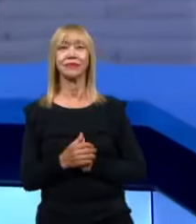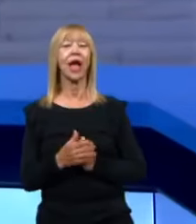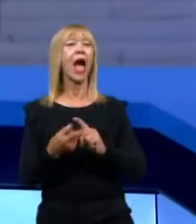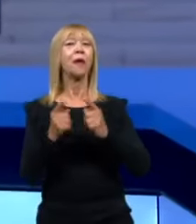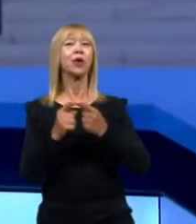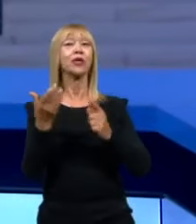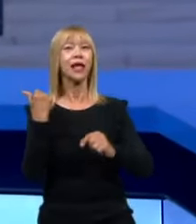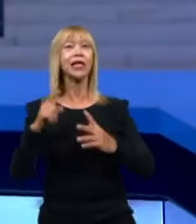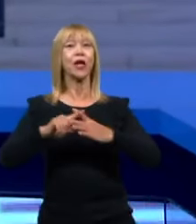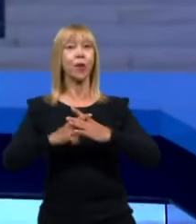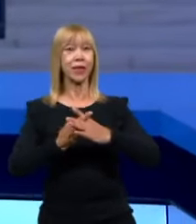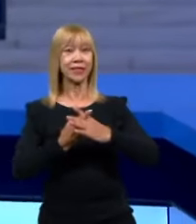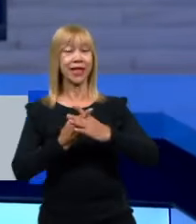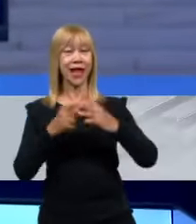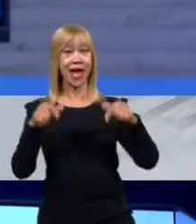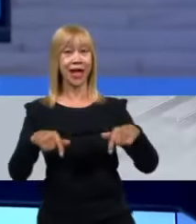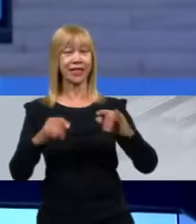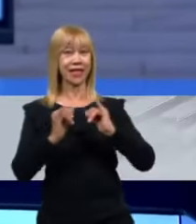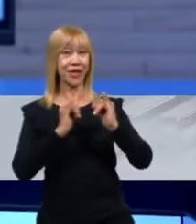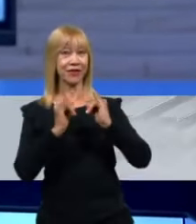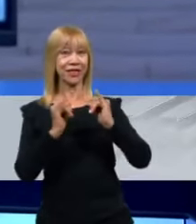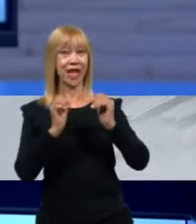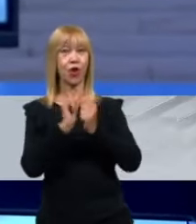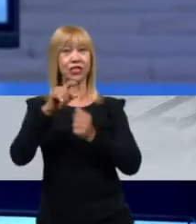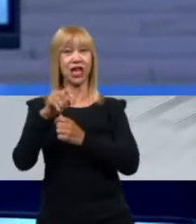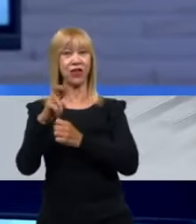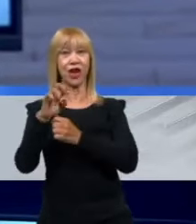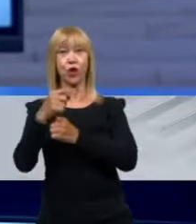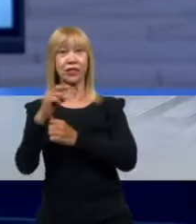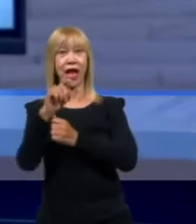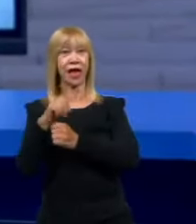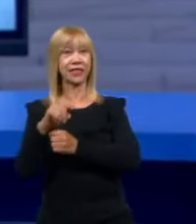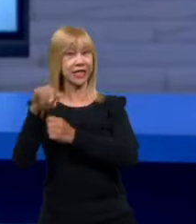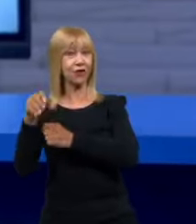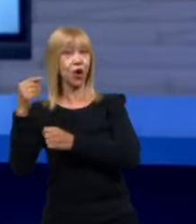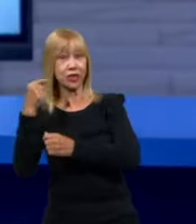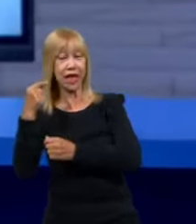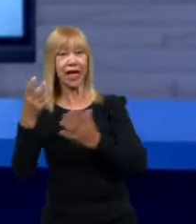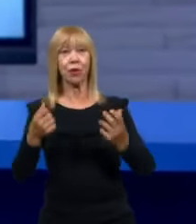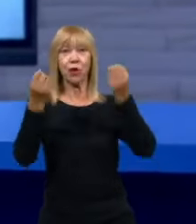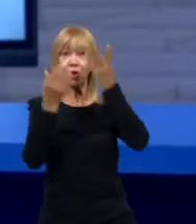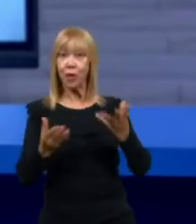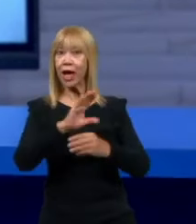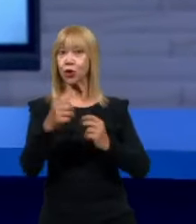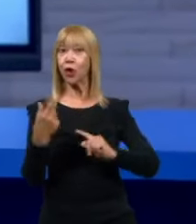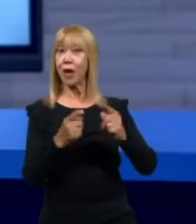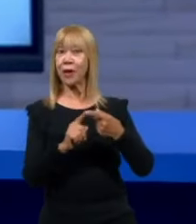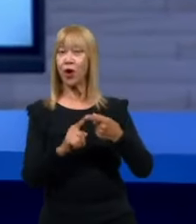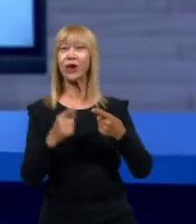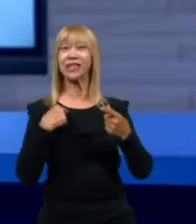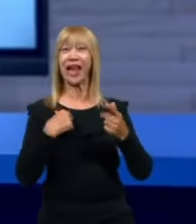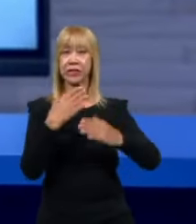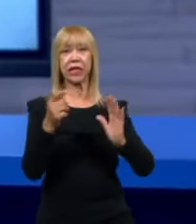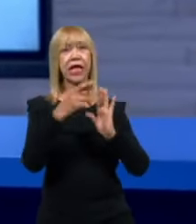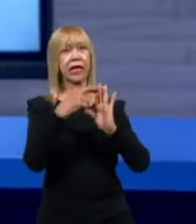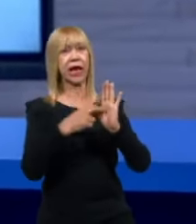Amigos, antes de dar inicio a esta entrevista con Jennifer González, queremos dejarles saber a todos los amigos televidentes las siguientes reglas